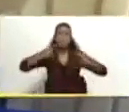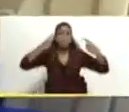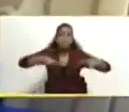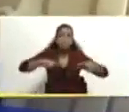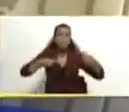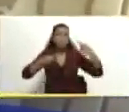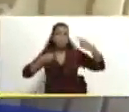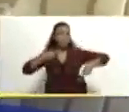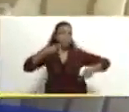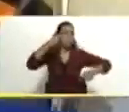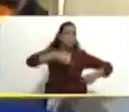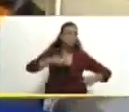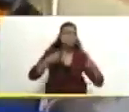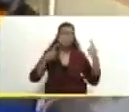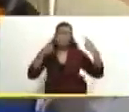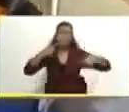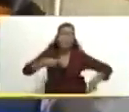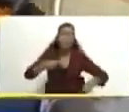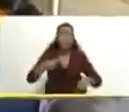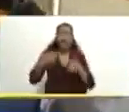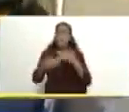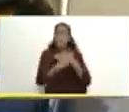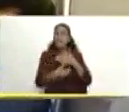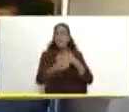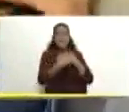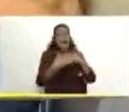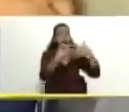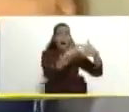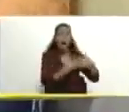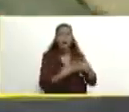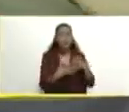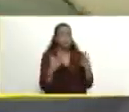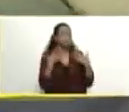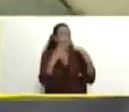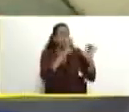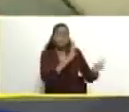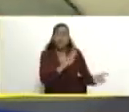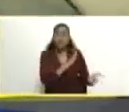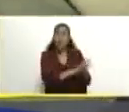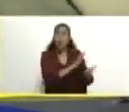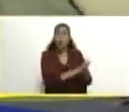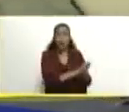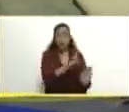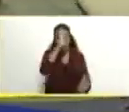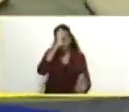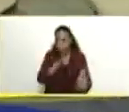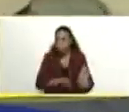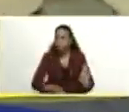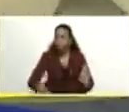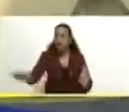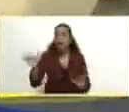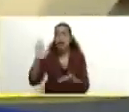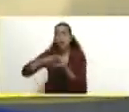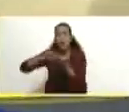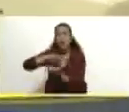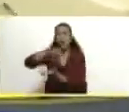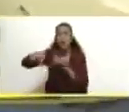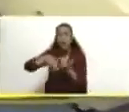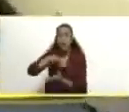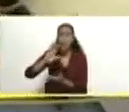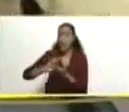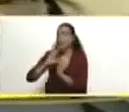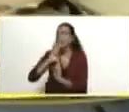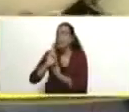las adversidades, del bloqueo, de las sanciones. Usted no cree en nada de eso. Nos invitó a no creer en excusas, a buscar soluciones, a